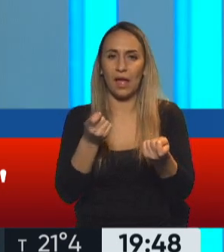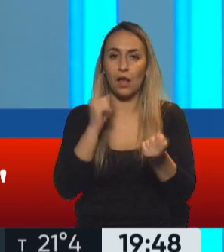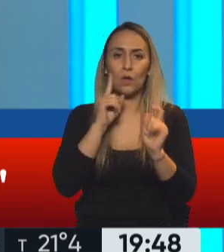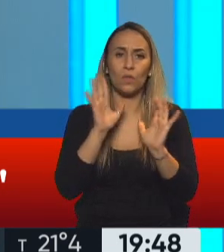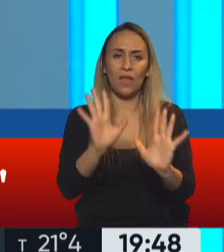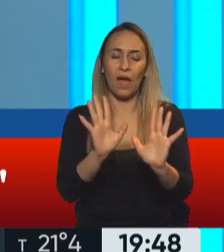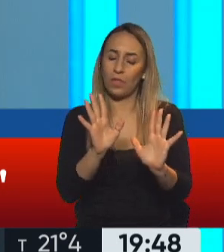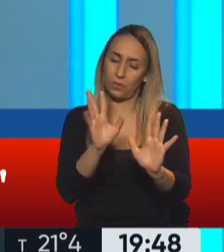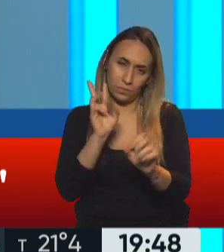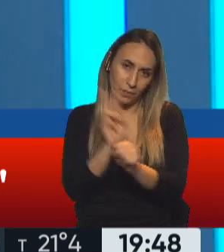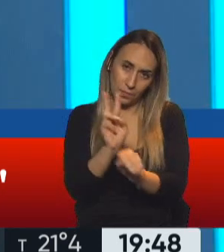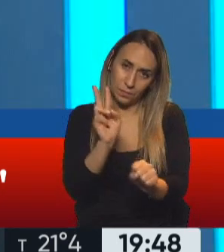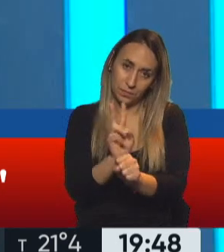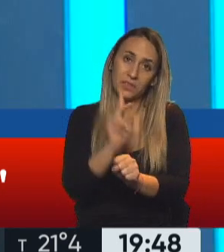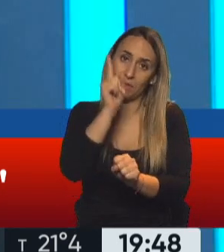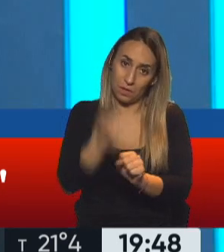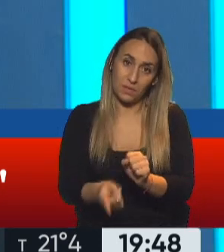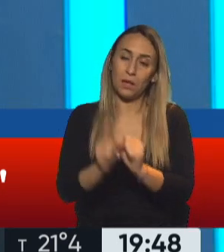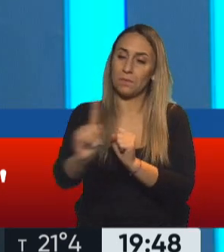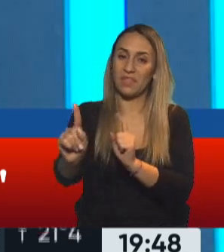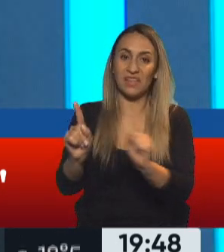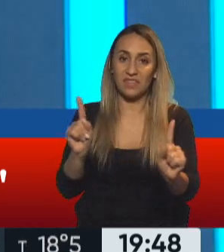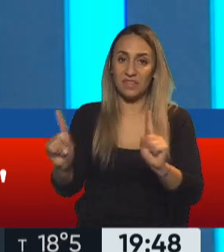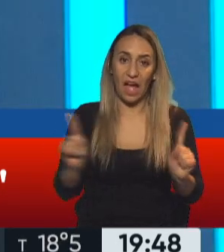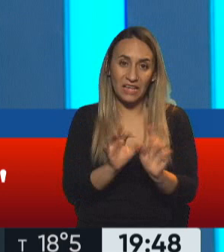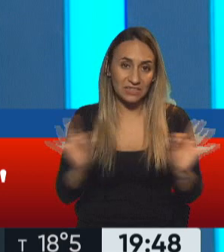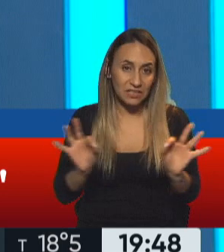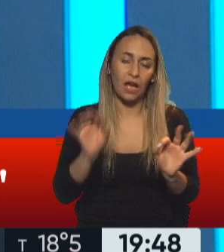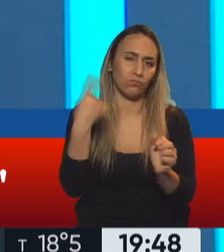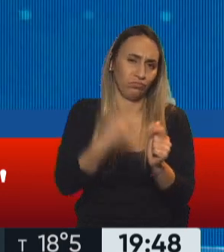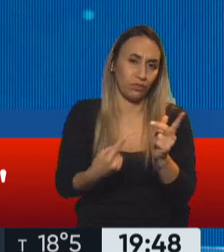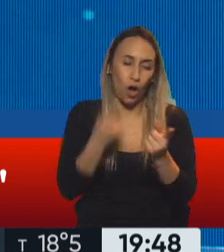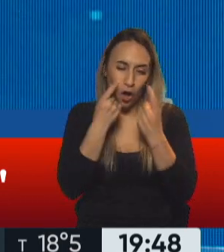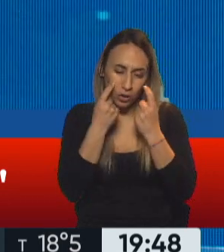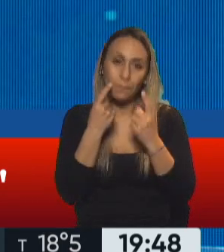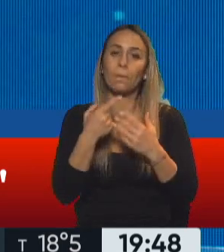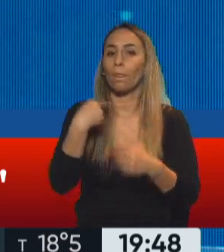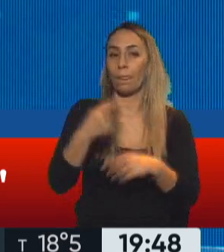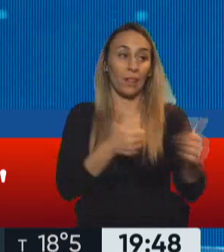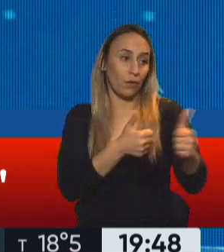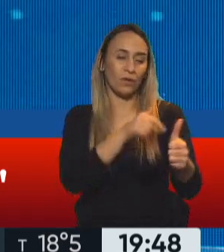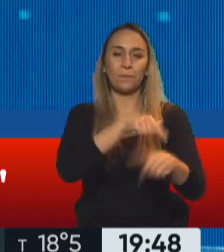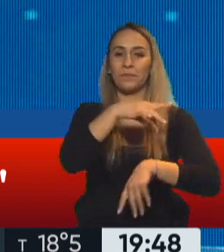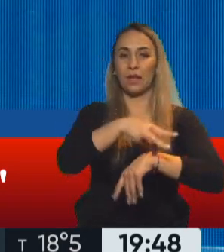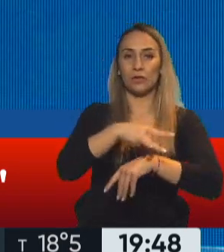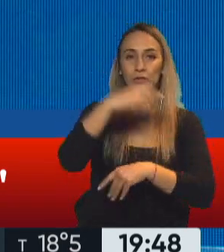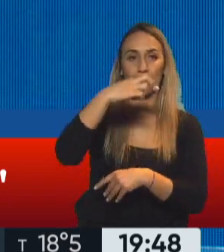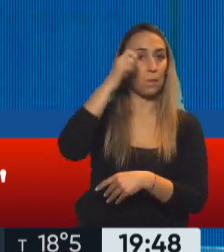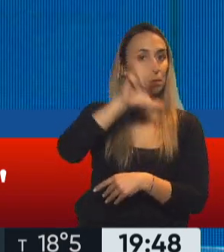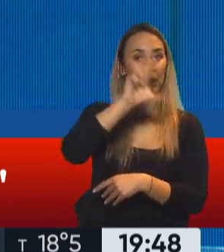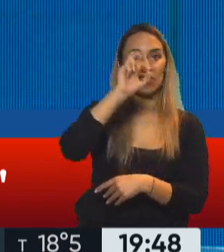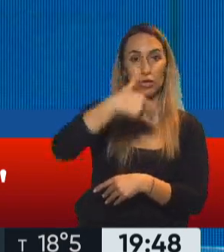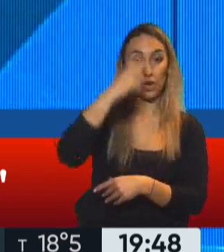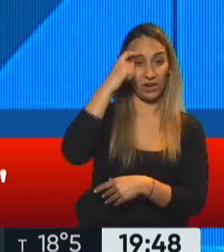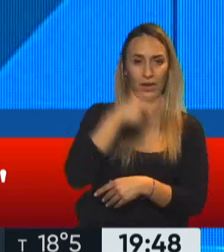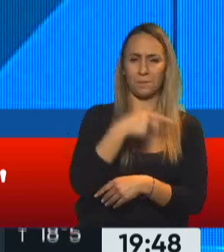medidas de distanciamiento, de protección con las vacunas y monitoreando qué sucede. El doctor Perrone es nuestra eminencia aquí y obviamente siempre habla